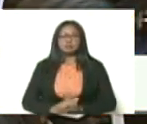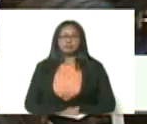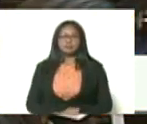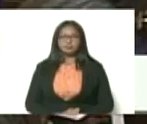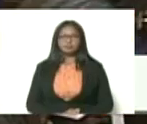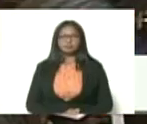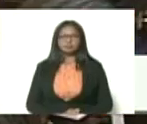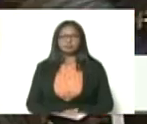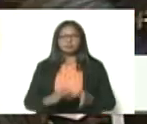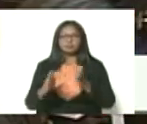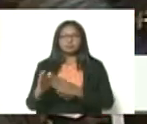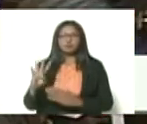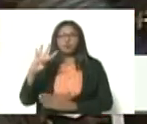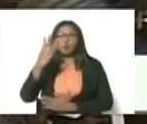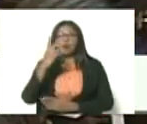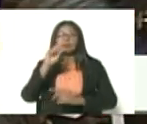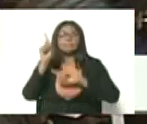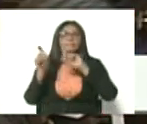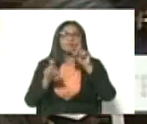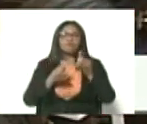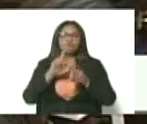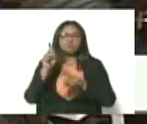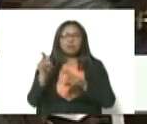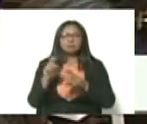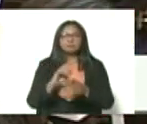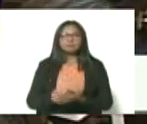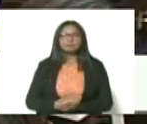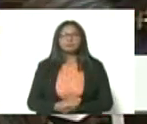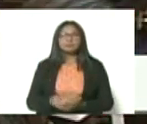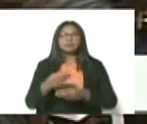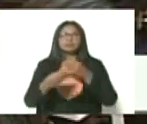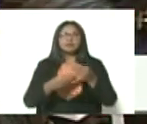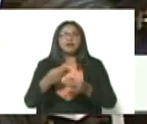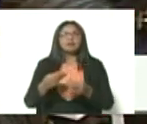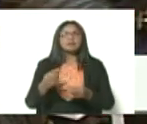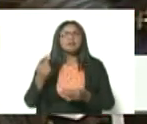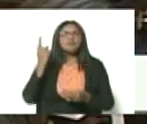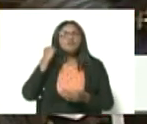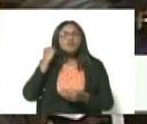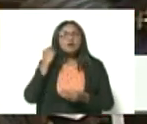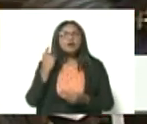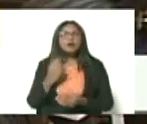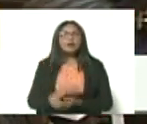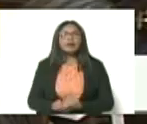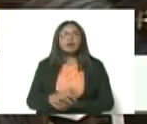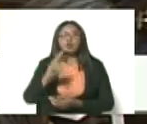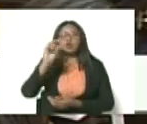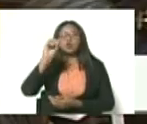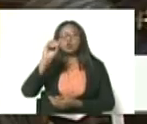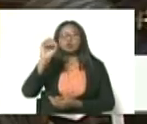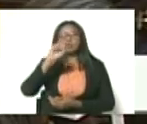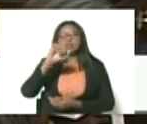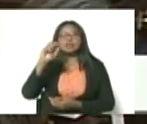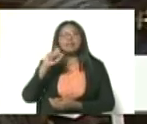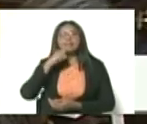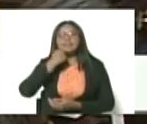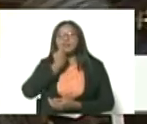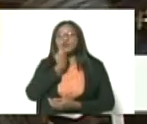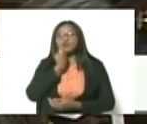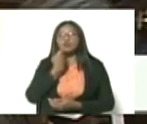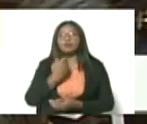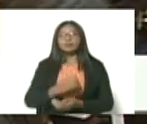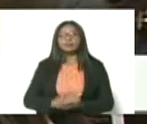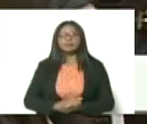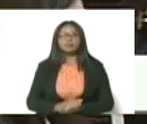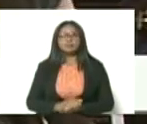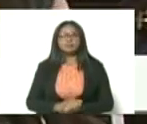La cuarta pregunta pregrabada la realiza por la agencia Rosilla Segovnia de Rusia,